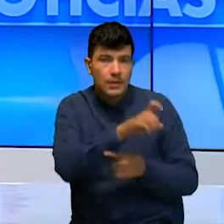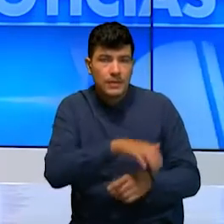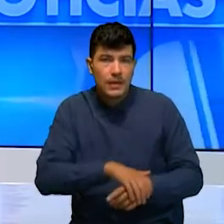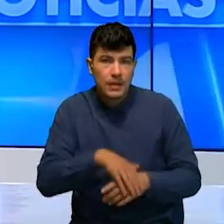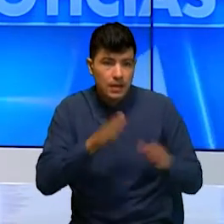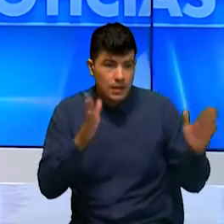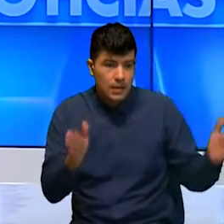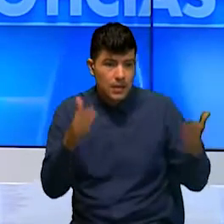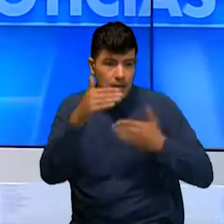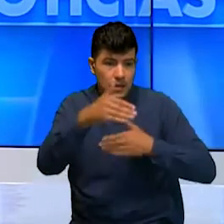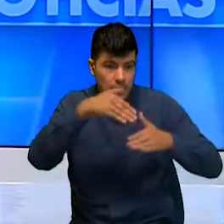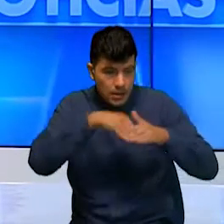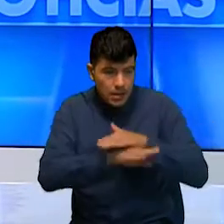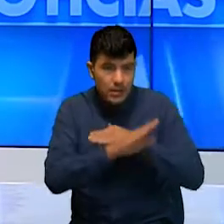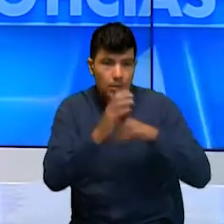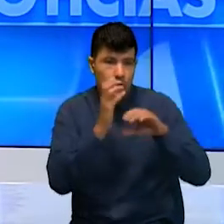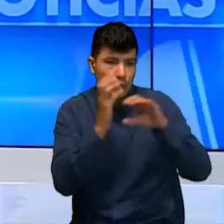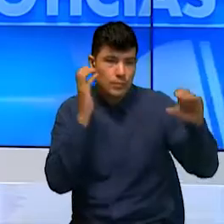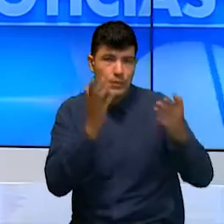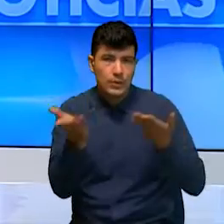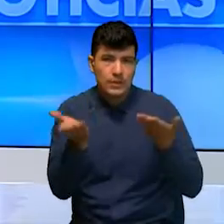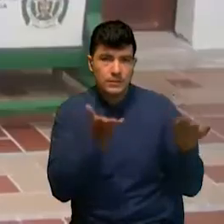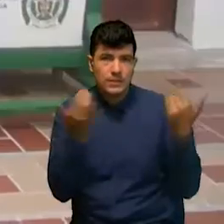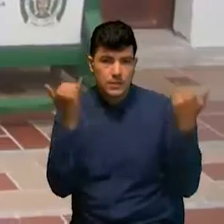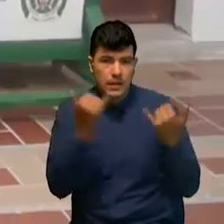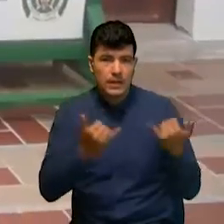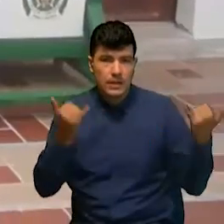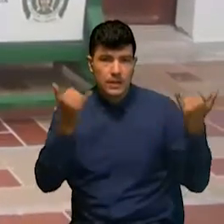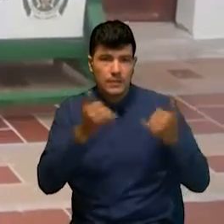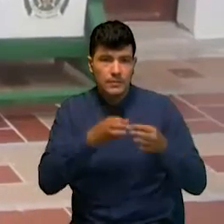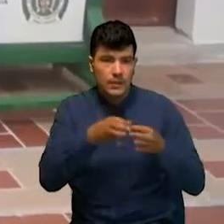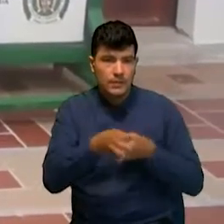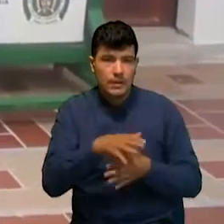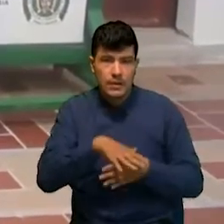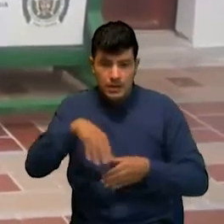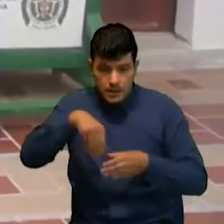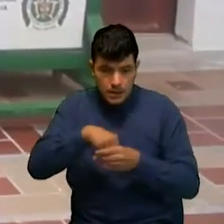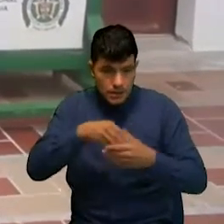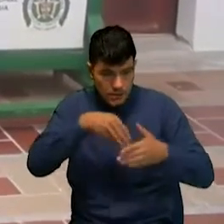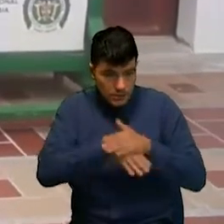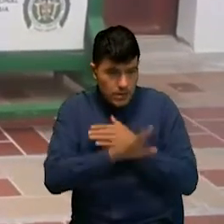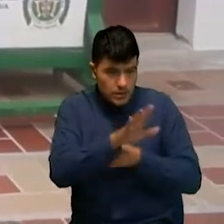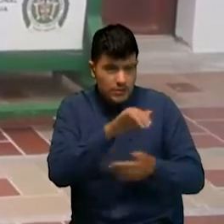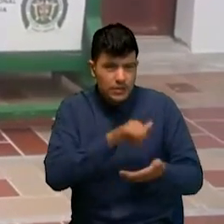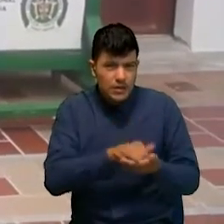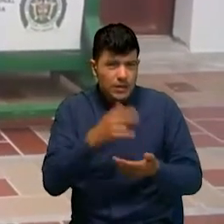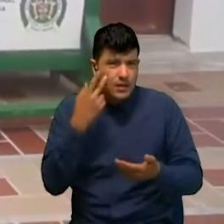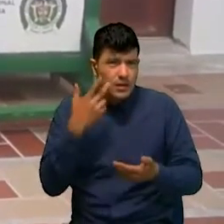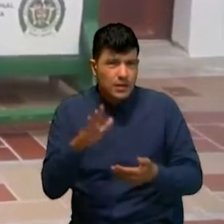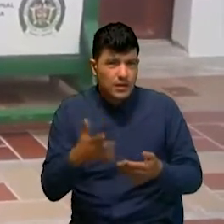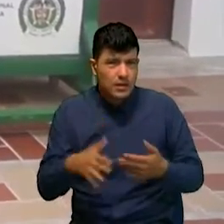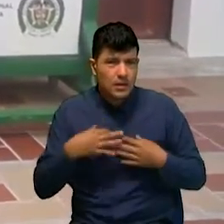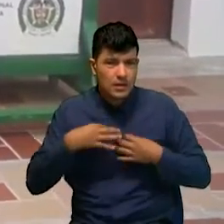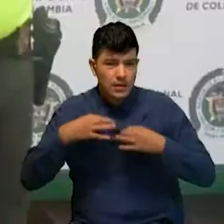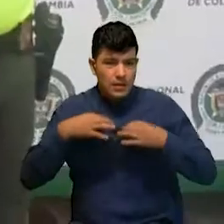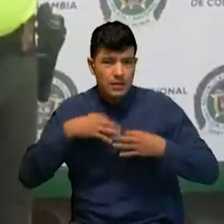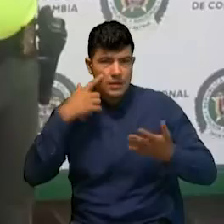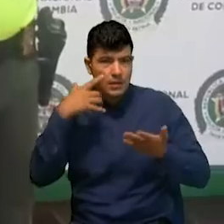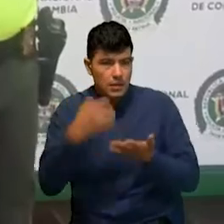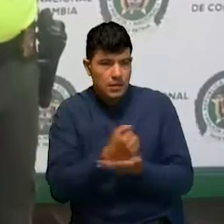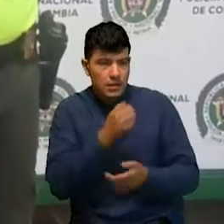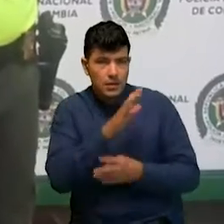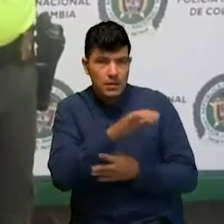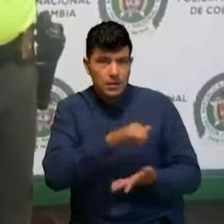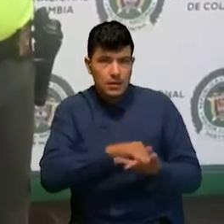de un bus de servicio intermunicipal oculto entre una maleta oscura que simulaba a ser ropa fue descubierta esta